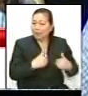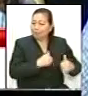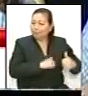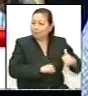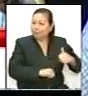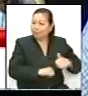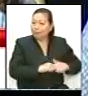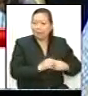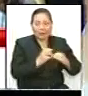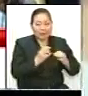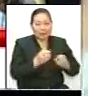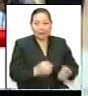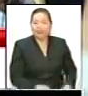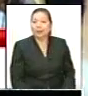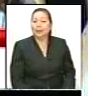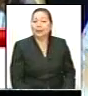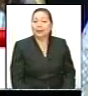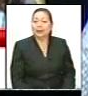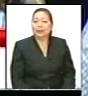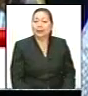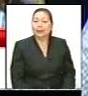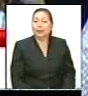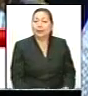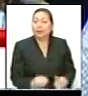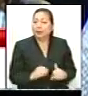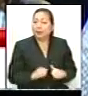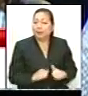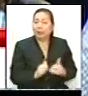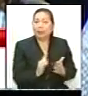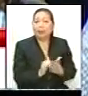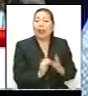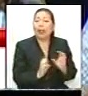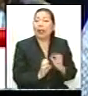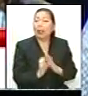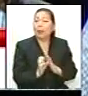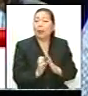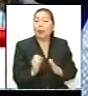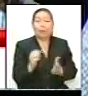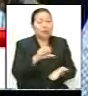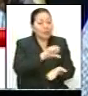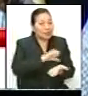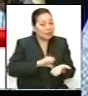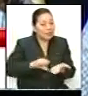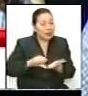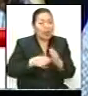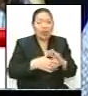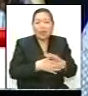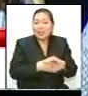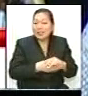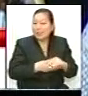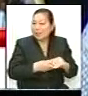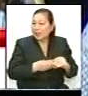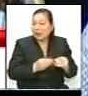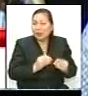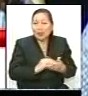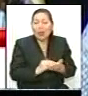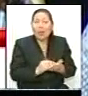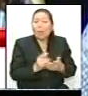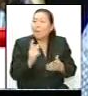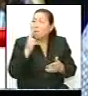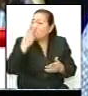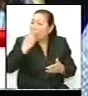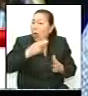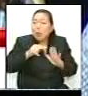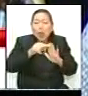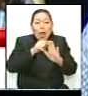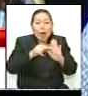afectando severamente la configuración tipológica del centro histórico y vulnerando las